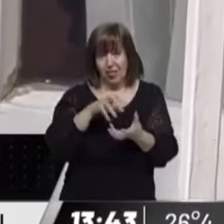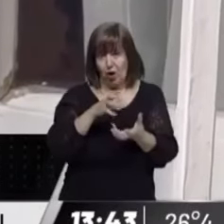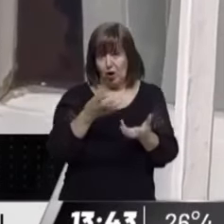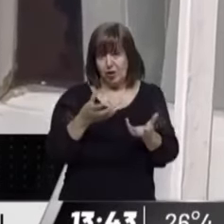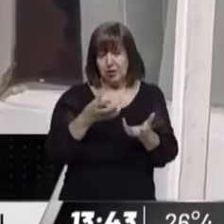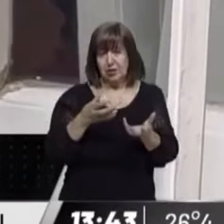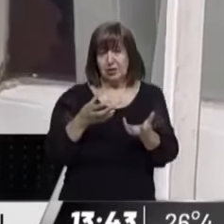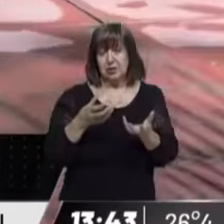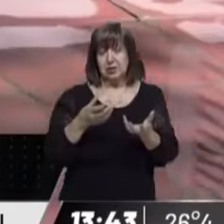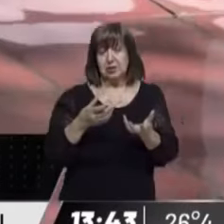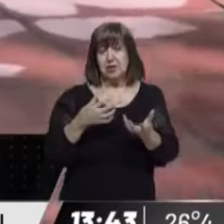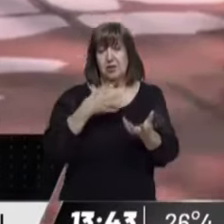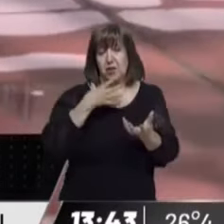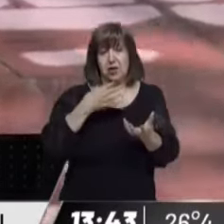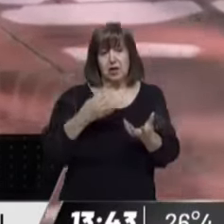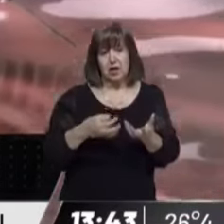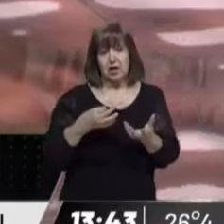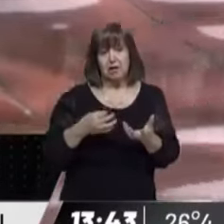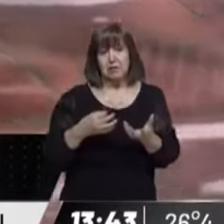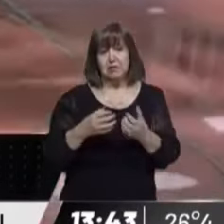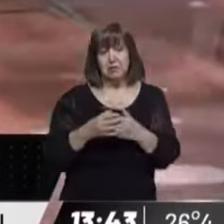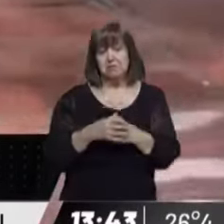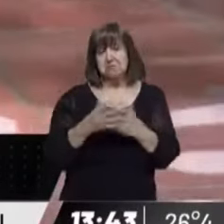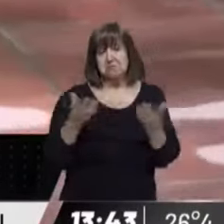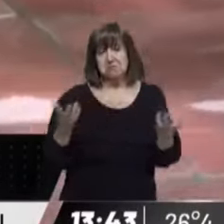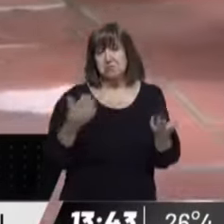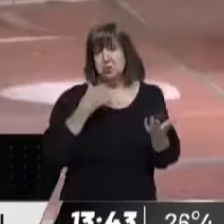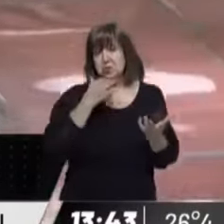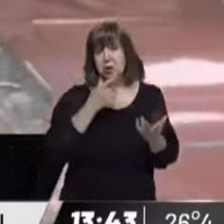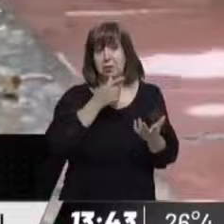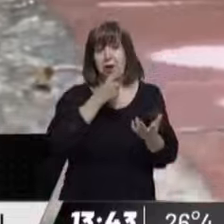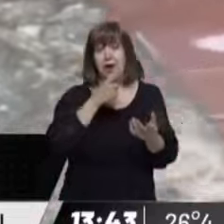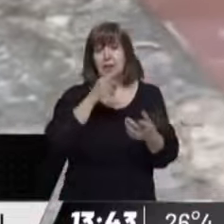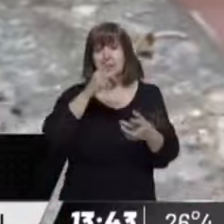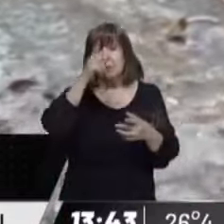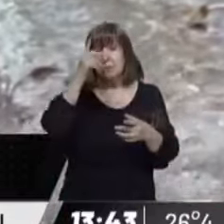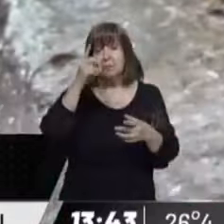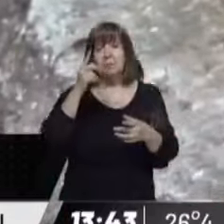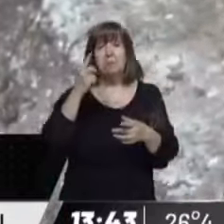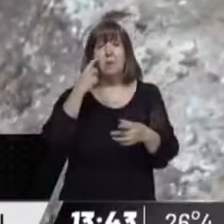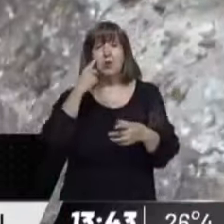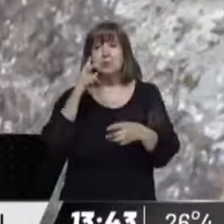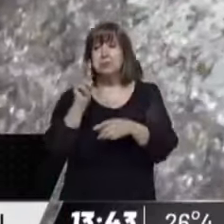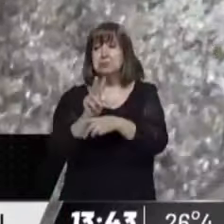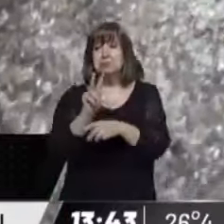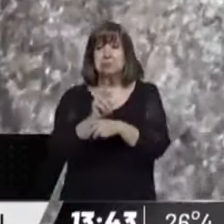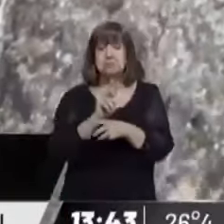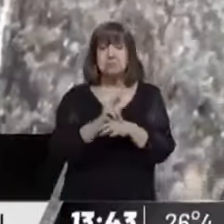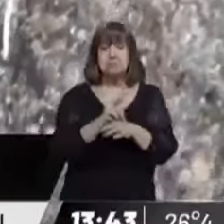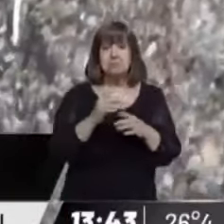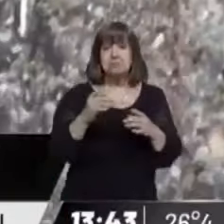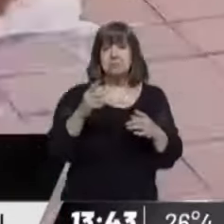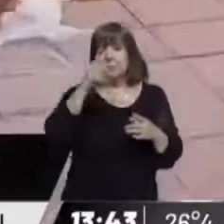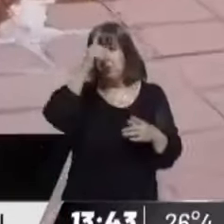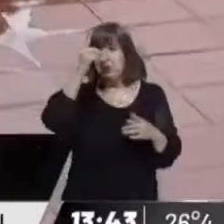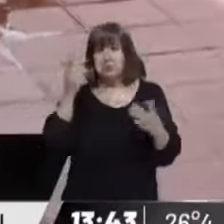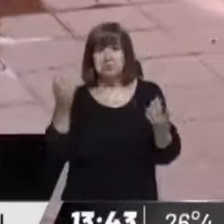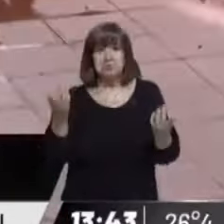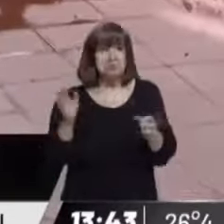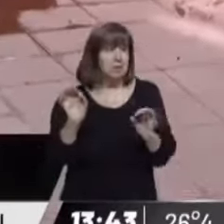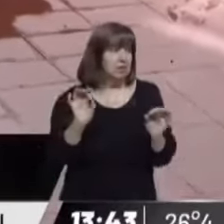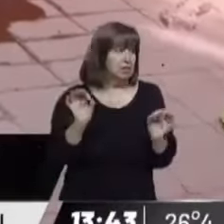sí que realmente, es decir, no están haciendo nada. Los preventores no pasan, los patrulleros no pasan y